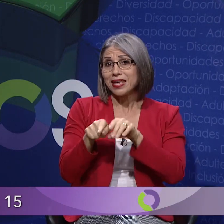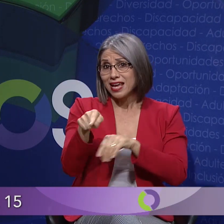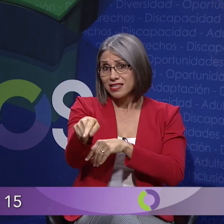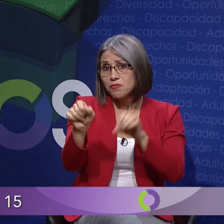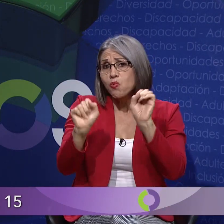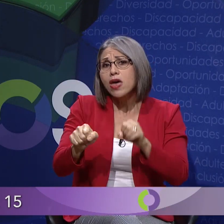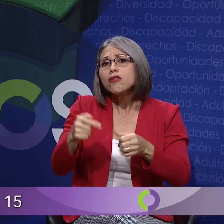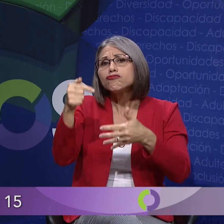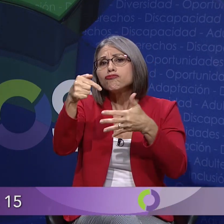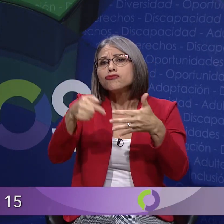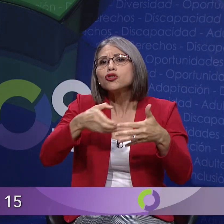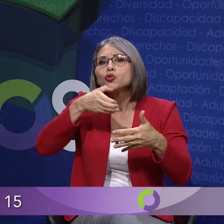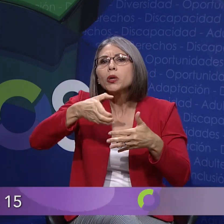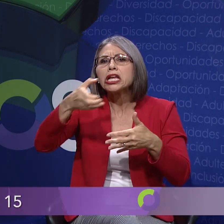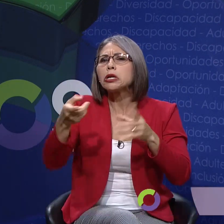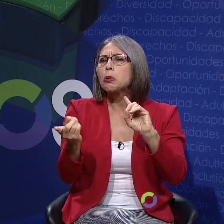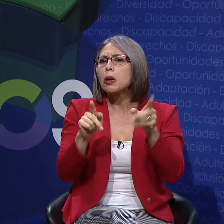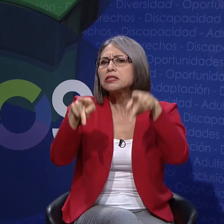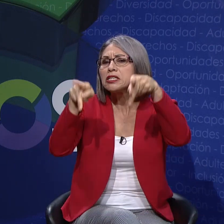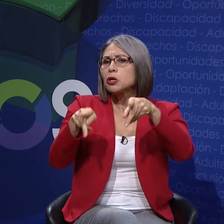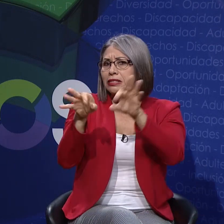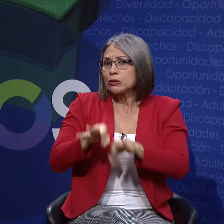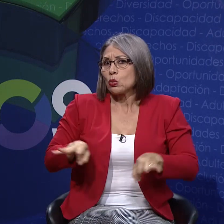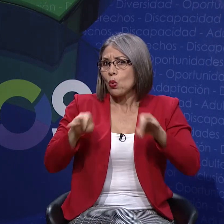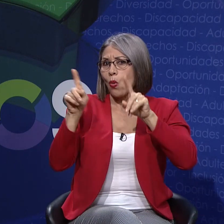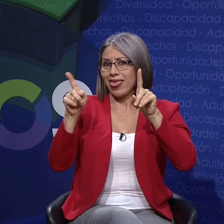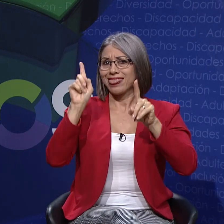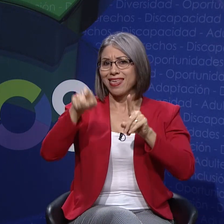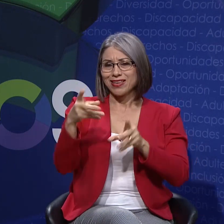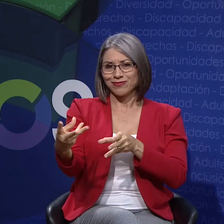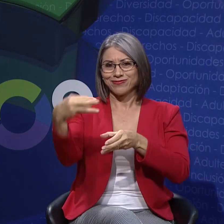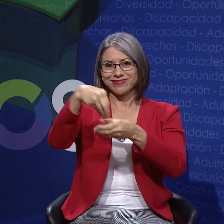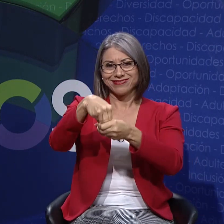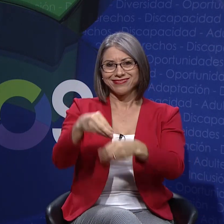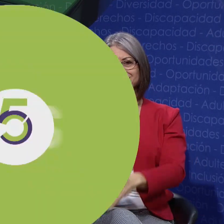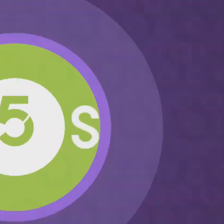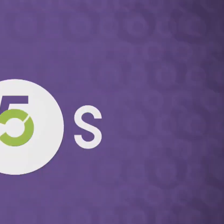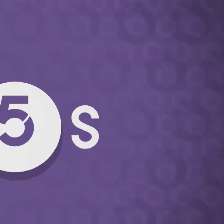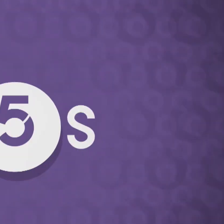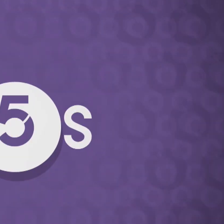allí sugerirnos a personas que destacan y que deberían estar en nuestra sección.